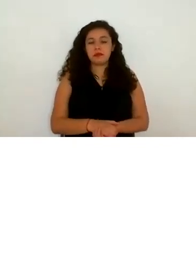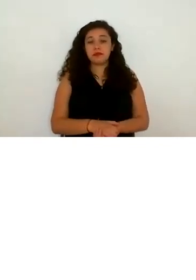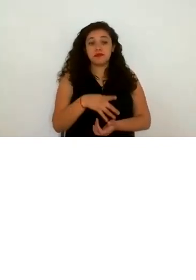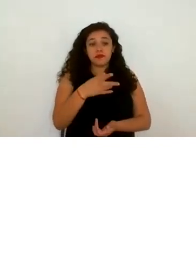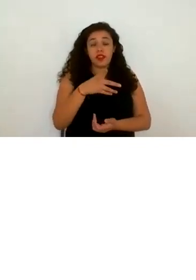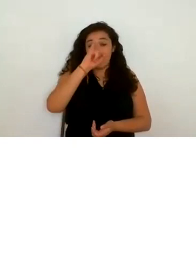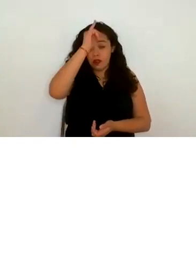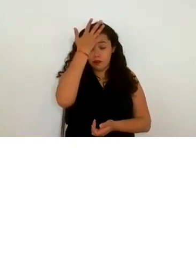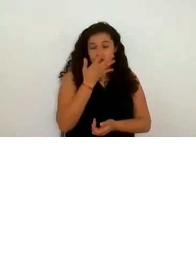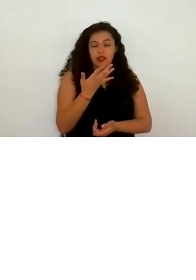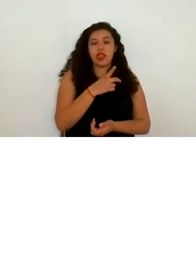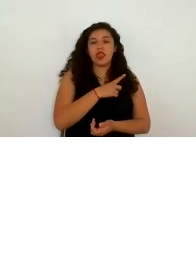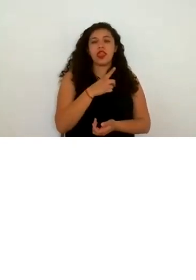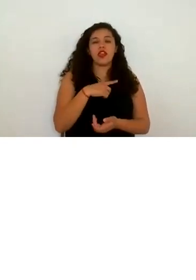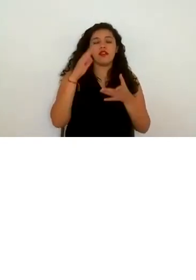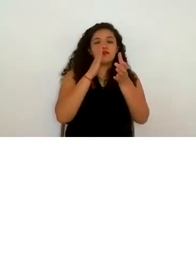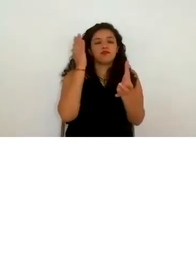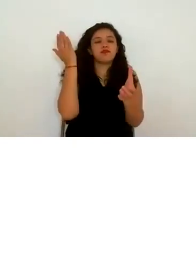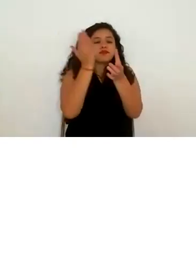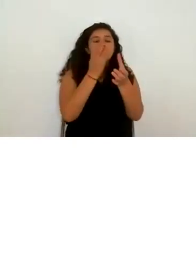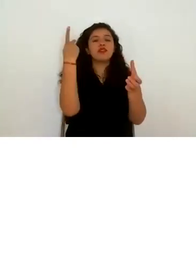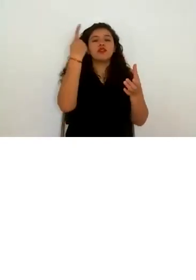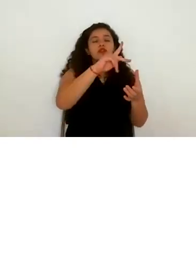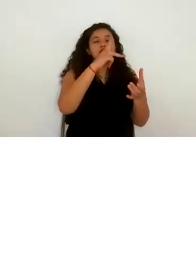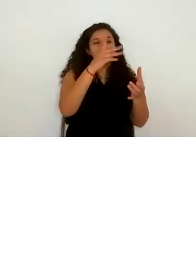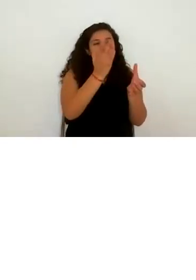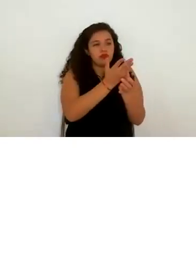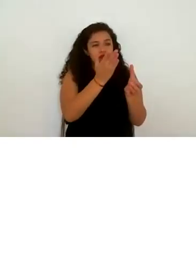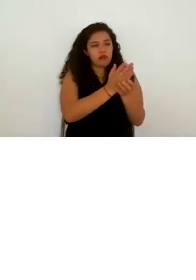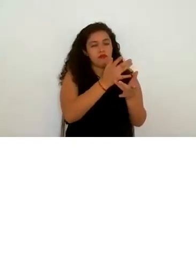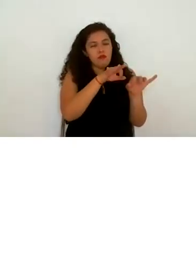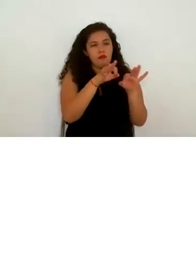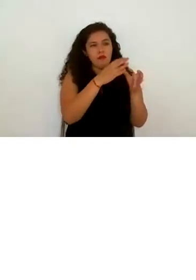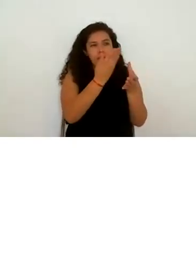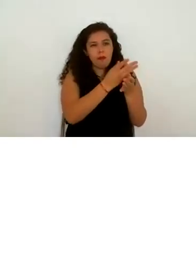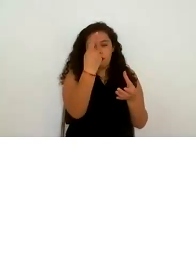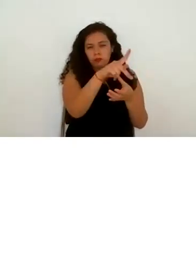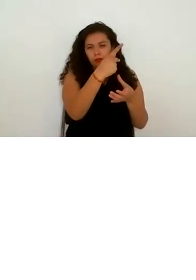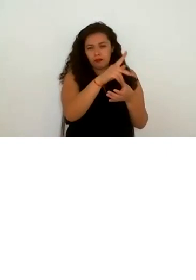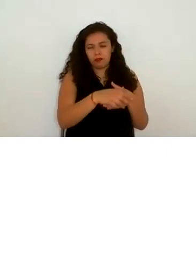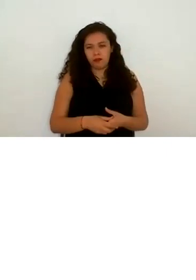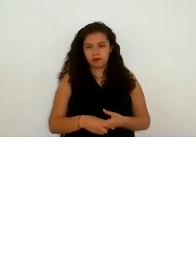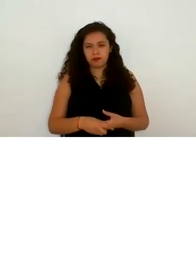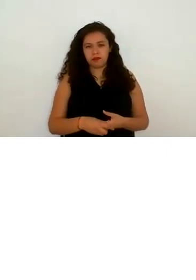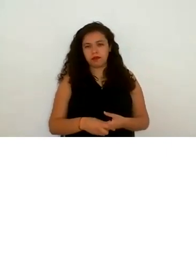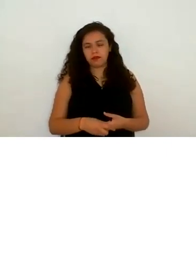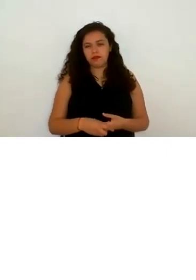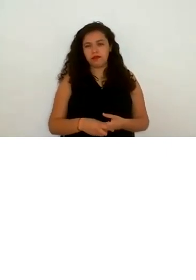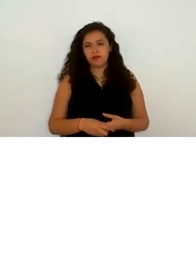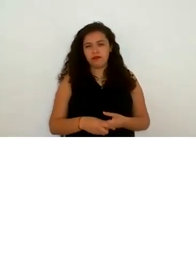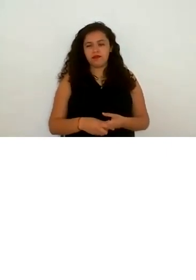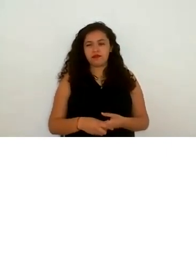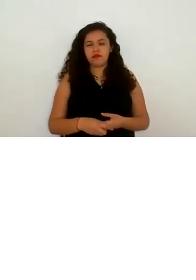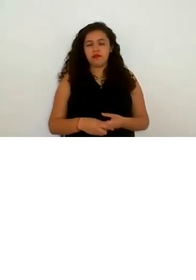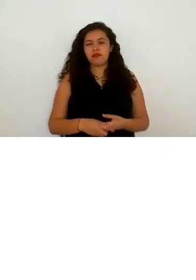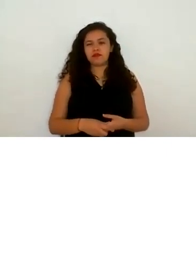imagen tendría que ir después a su carpeta, a su expediente de personal, o tal vez a una